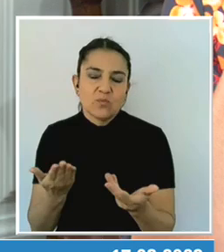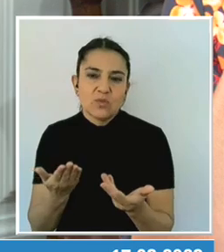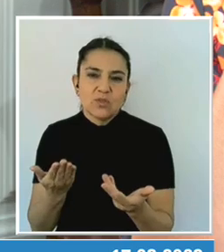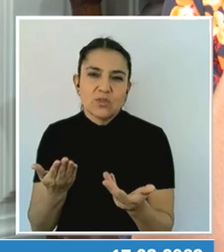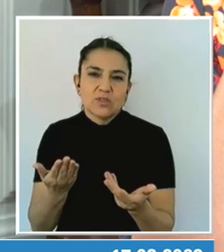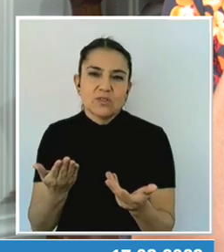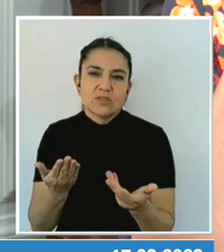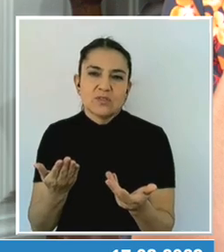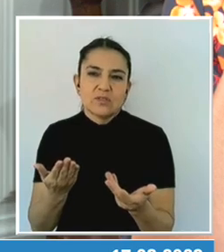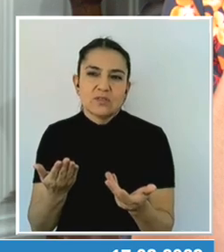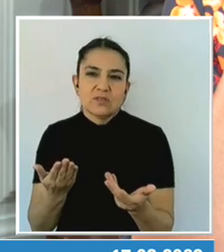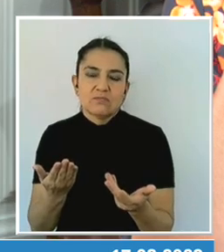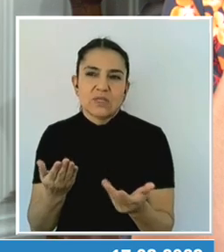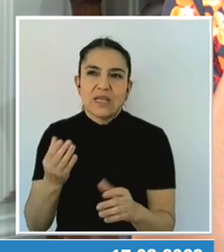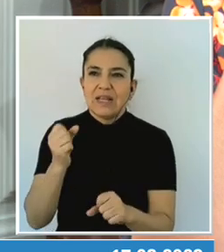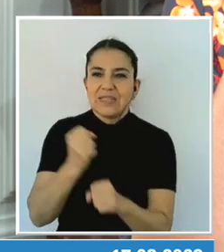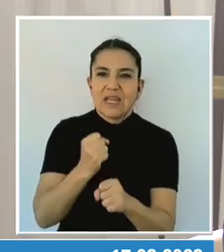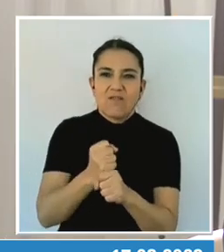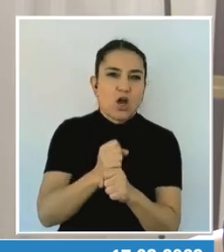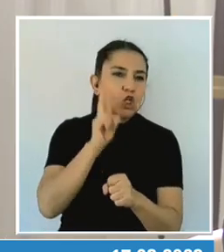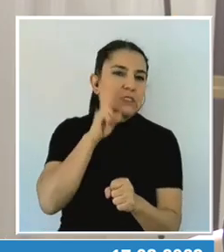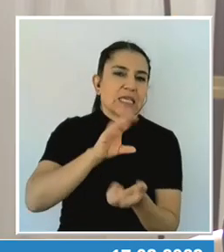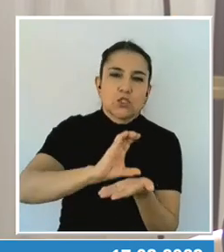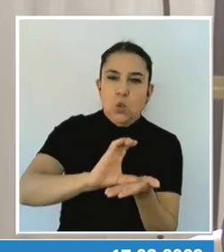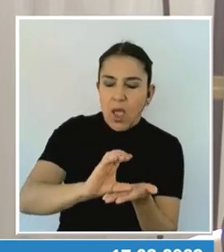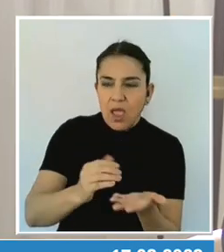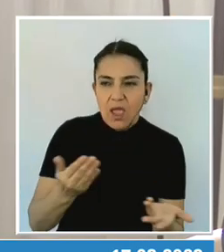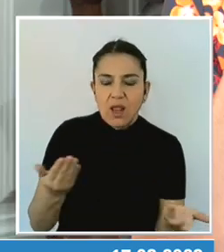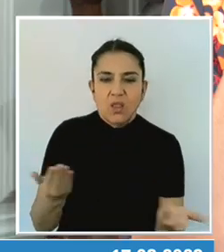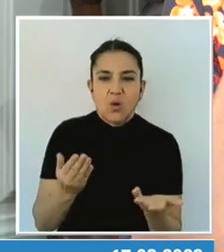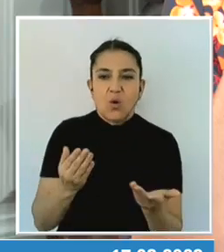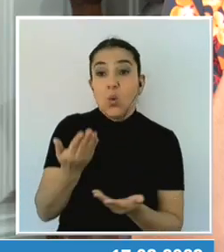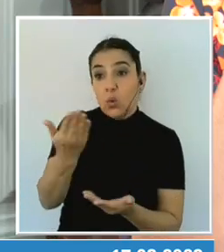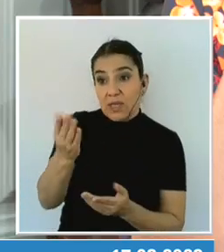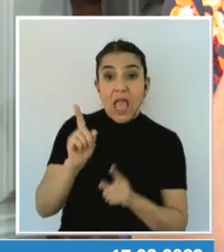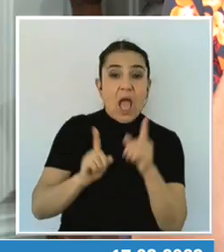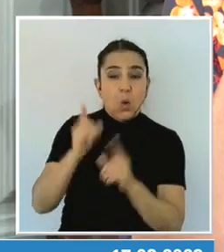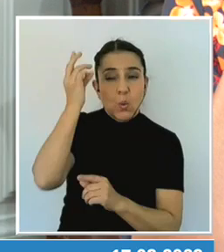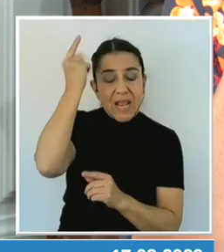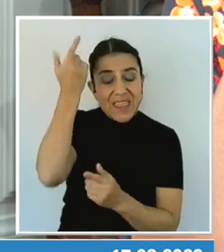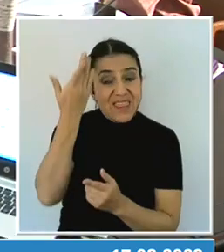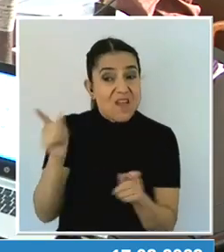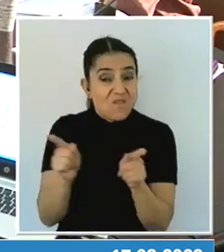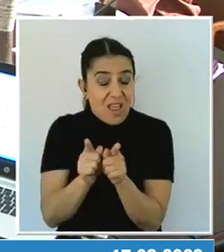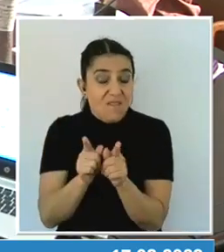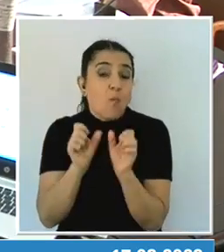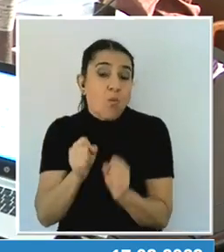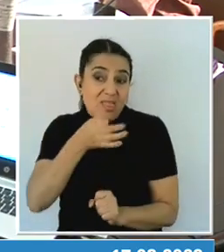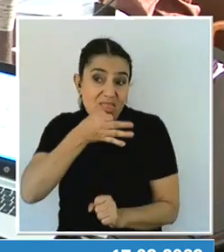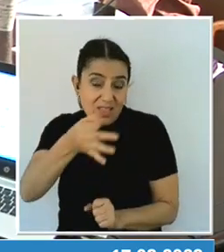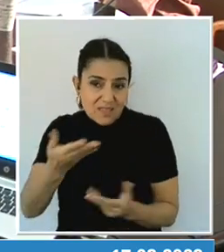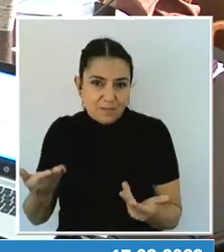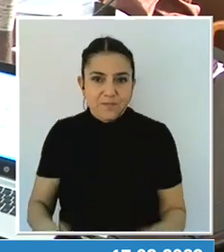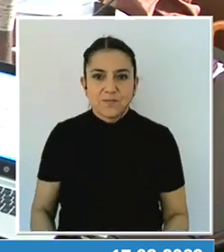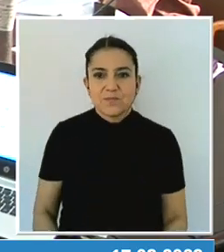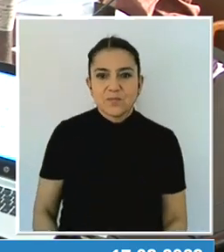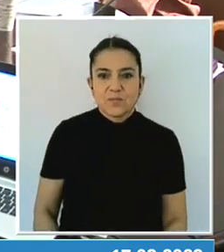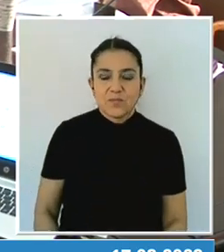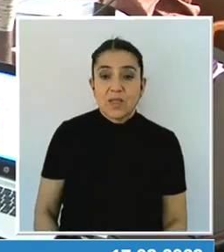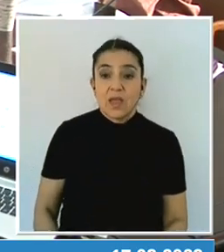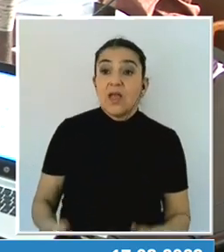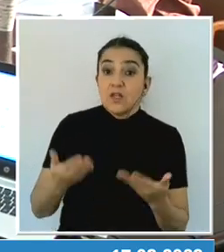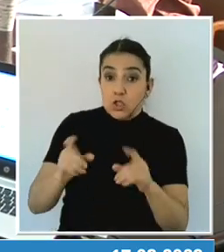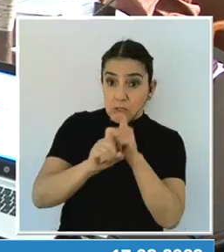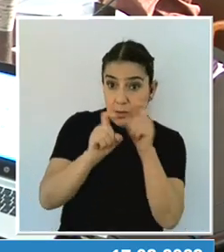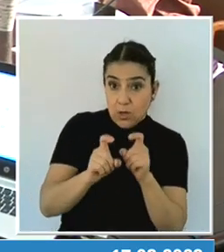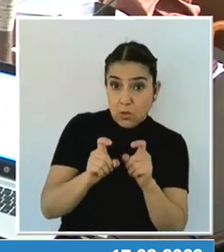no remunerado o si es que tiene alguna reflexión muy breve que nos pueda compartir al respecto. Bien, si hay una pregunta, entonces pido la